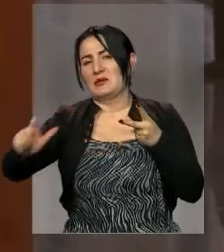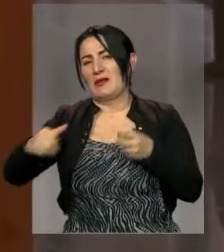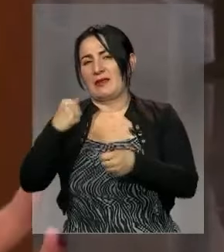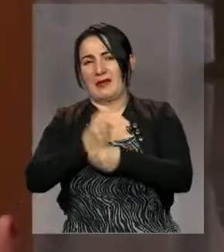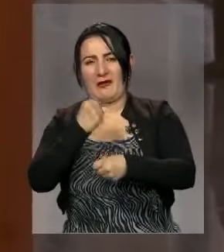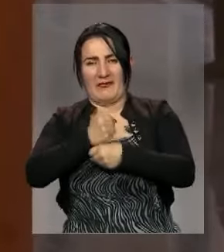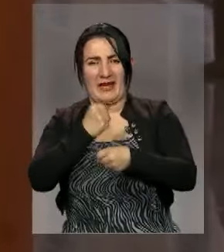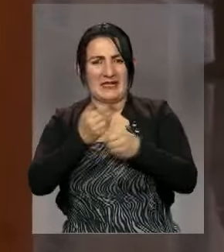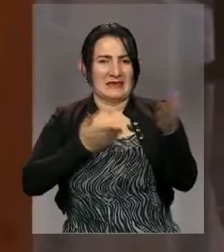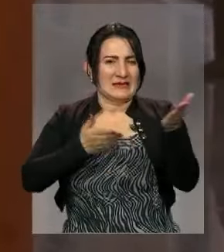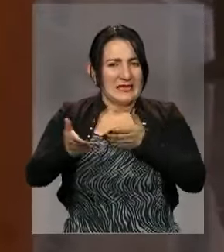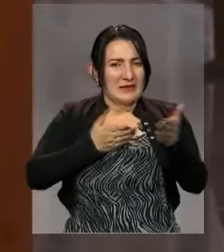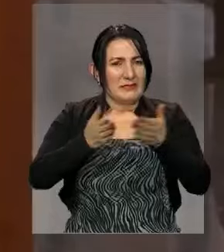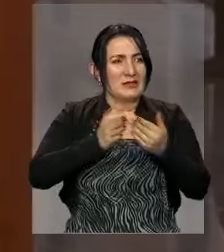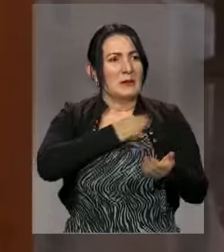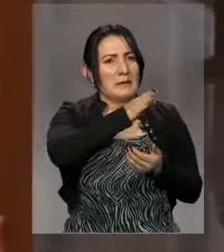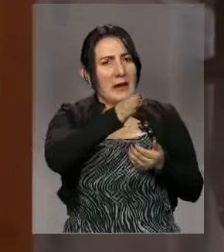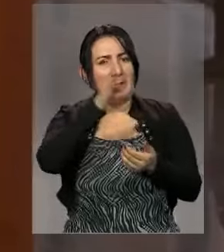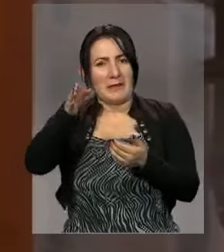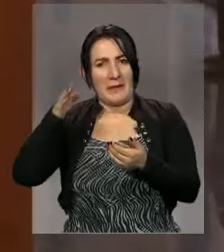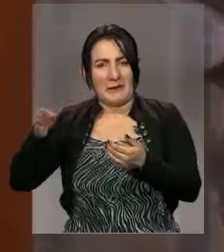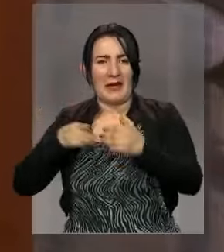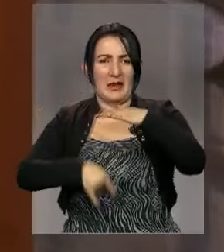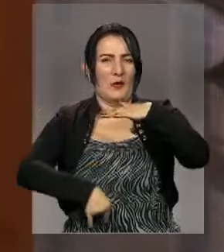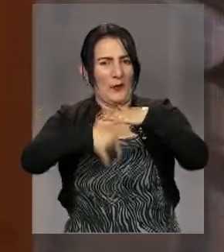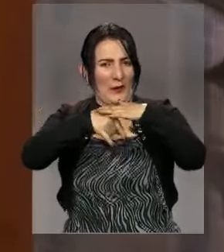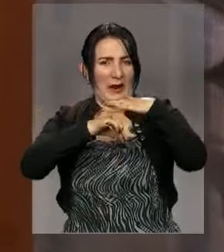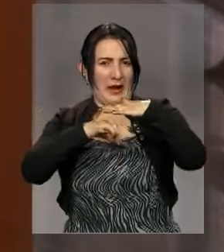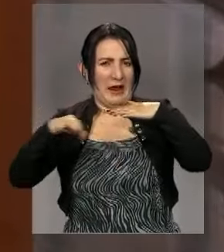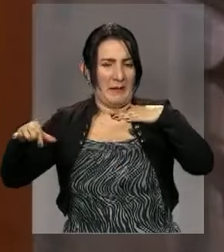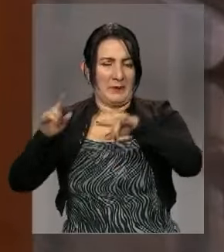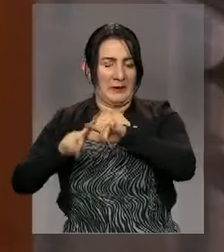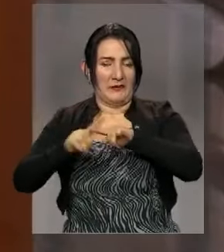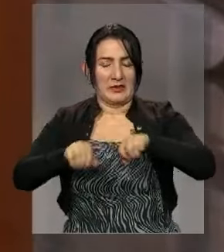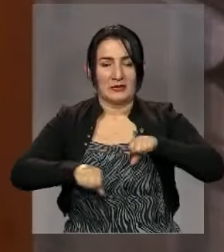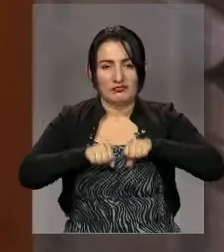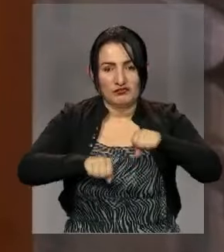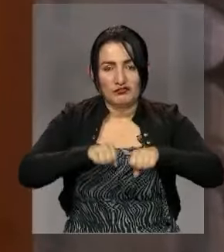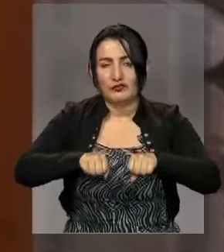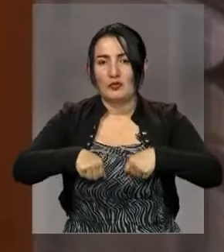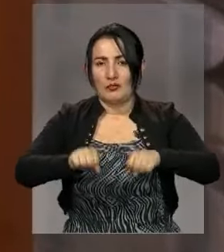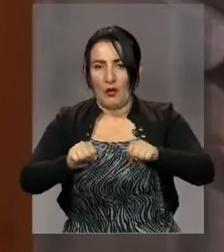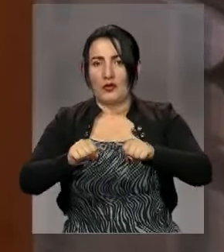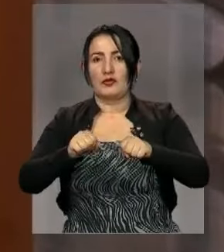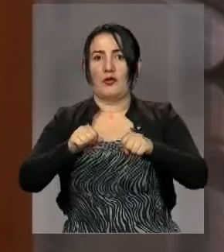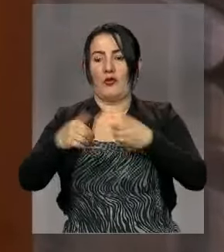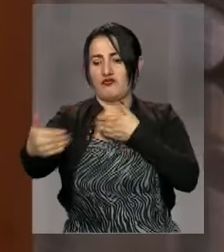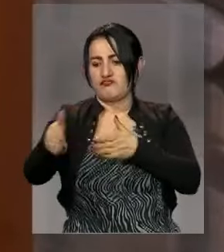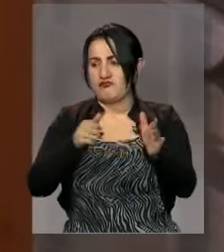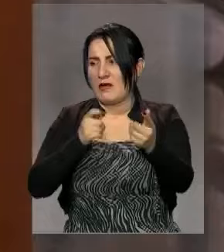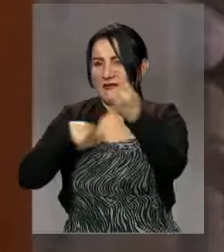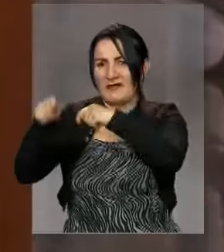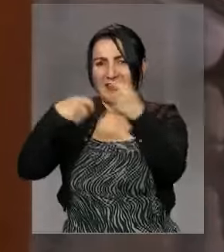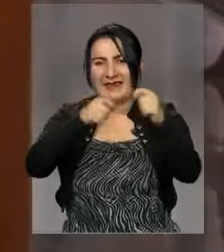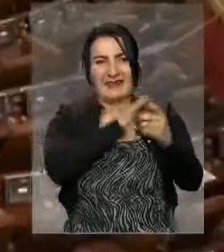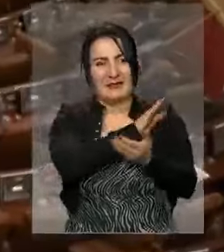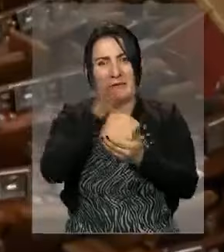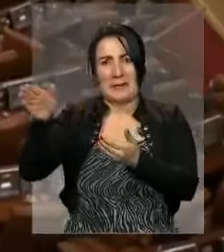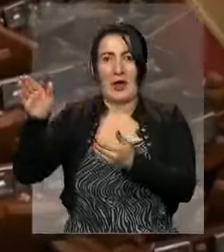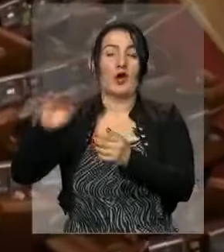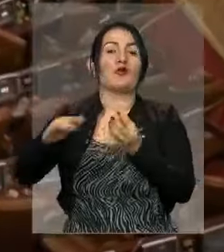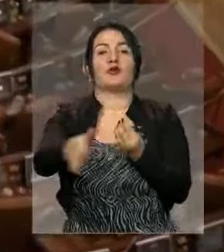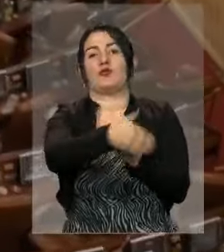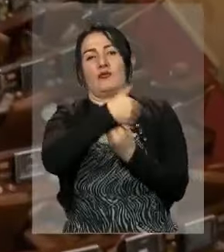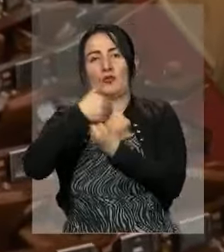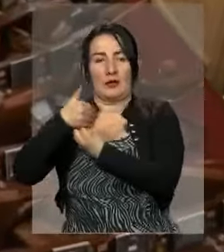en estos servicios domiciliarios a través de aplicaciones, de plataformas. Hay otros que cubren y protegen a los migrantes.